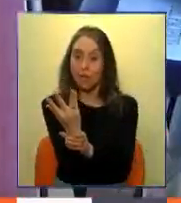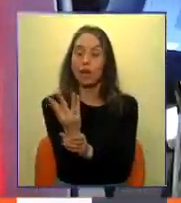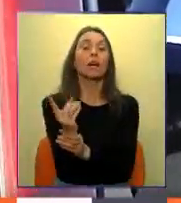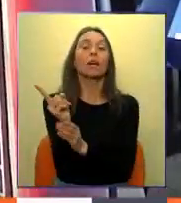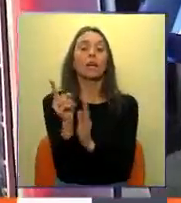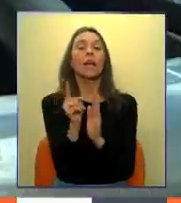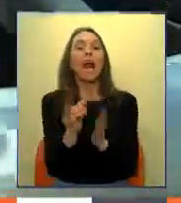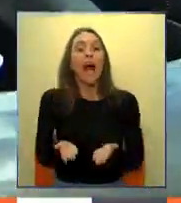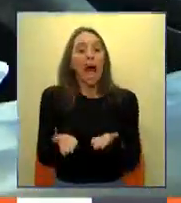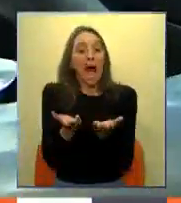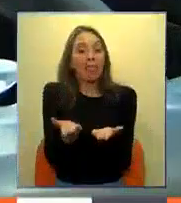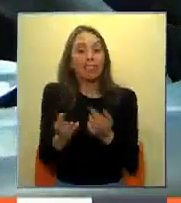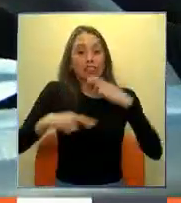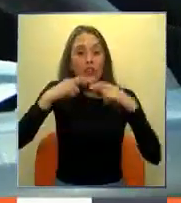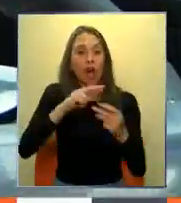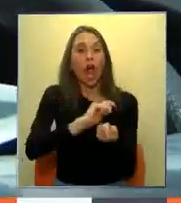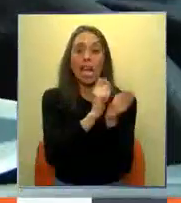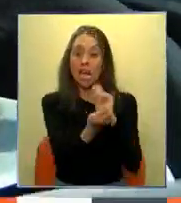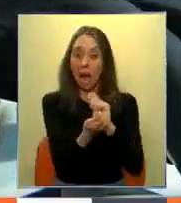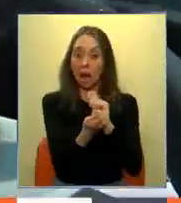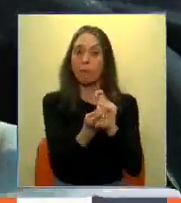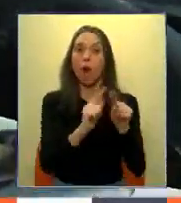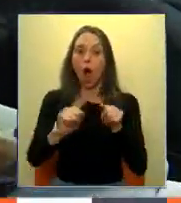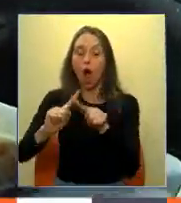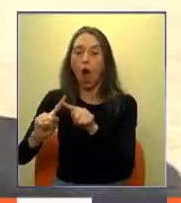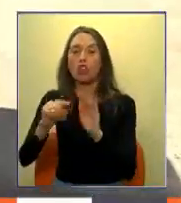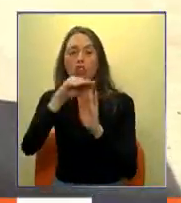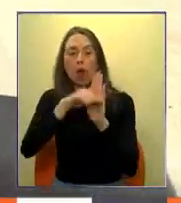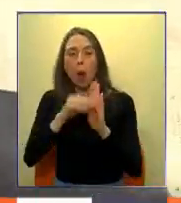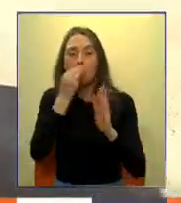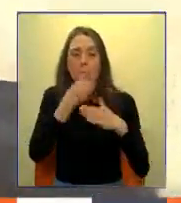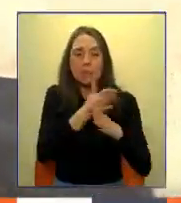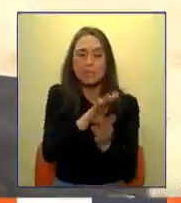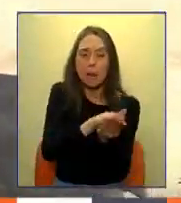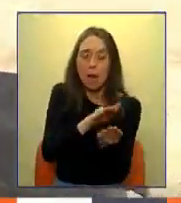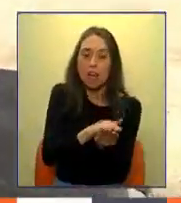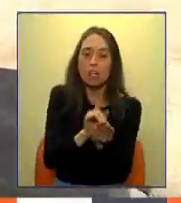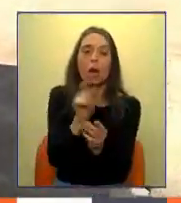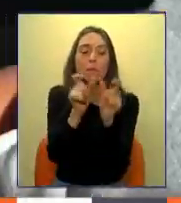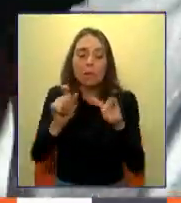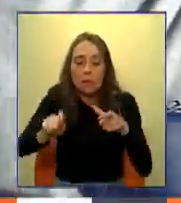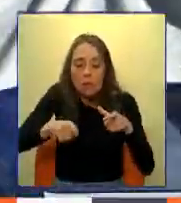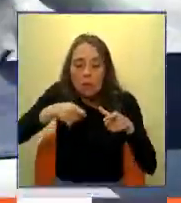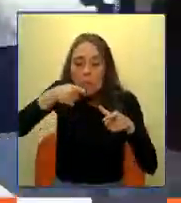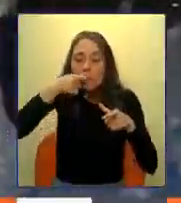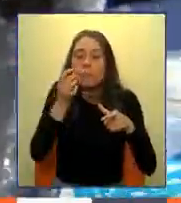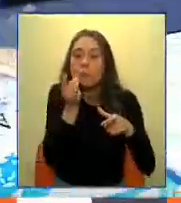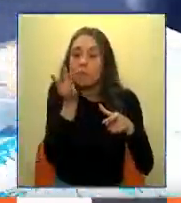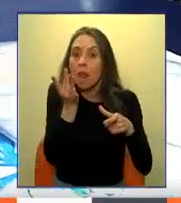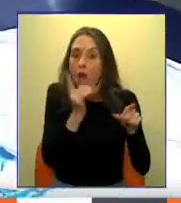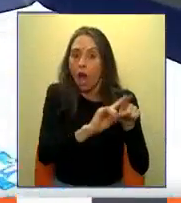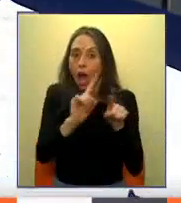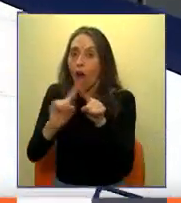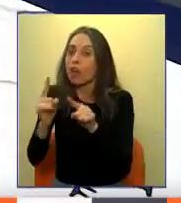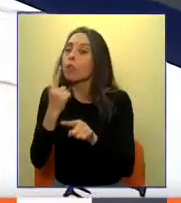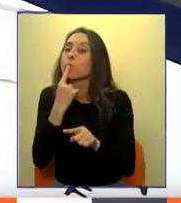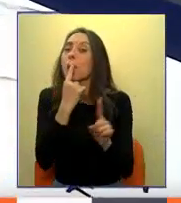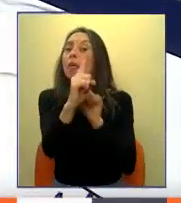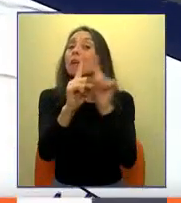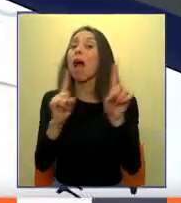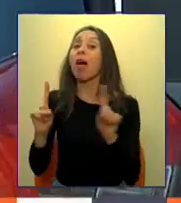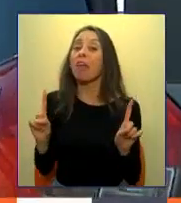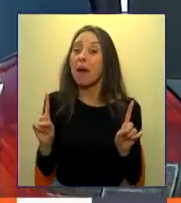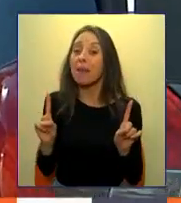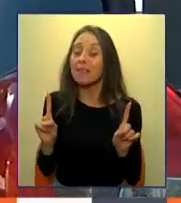en la atención también incluyó diversificar la carta para el deleite de los diversos pero exigentes paladares, aunque